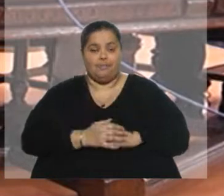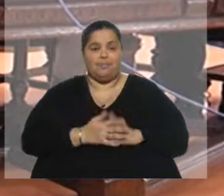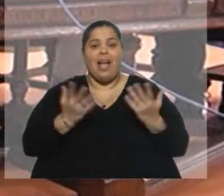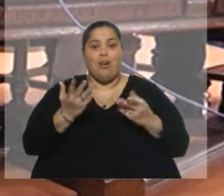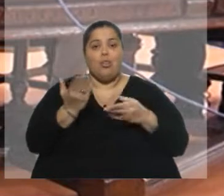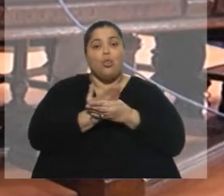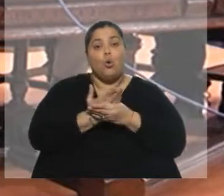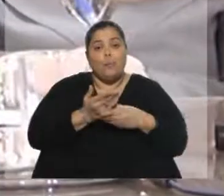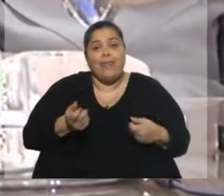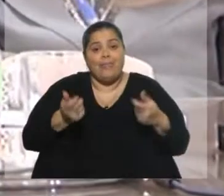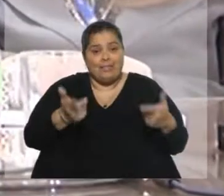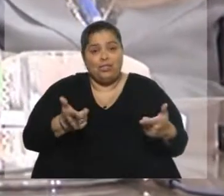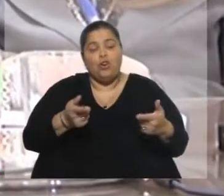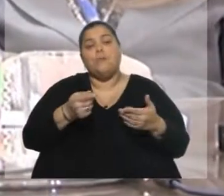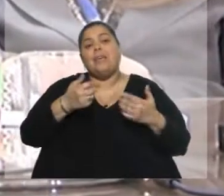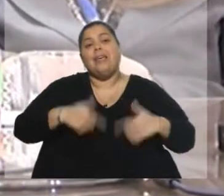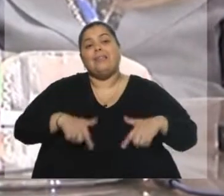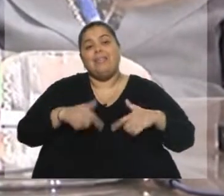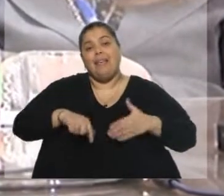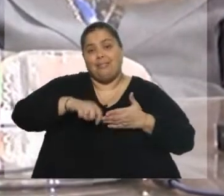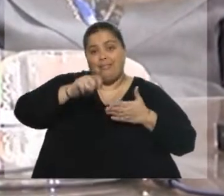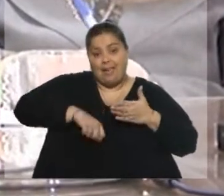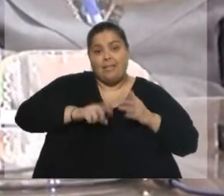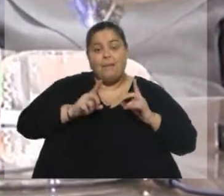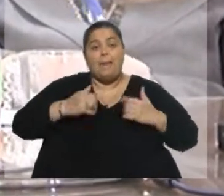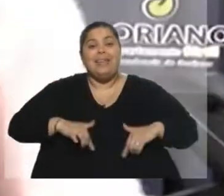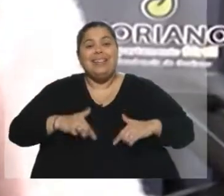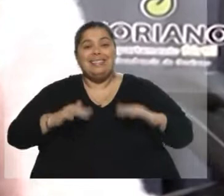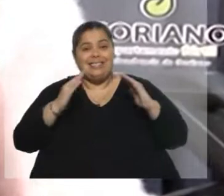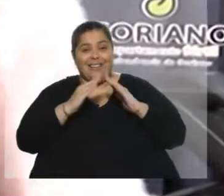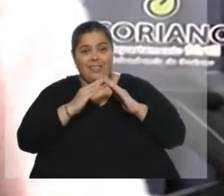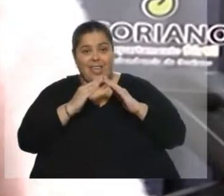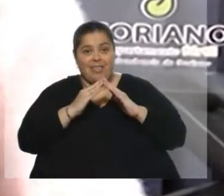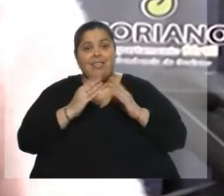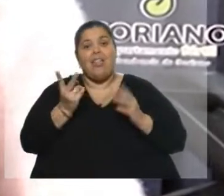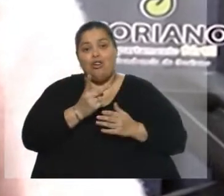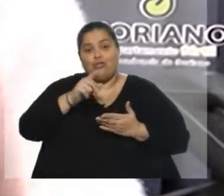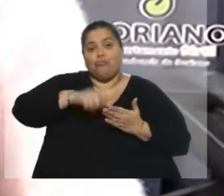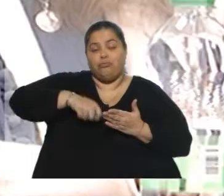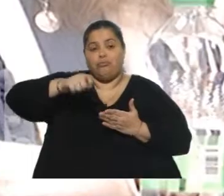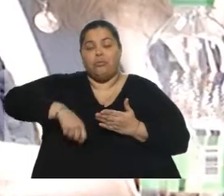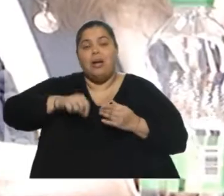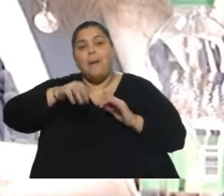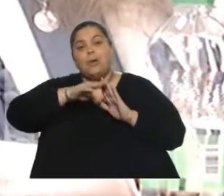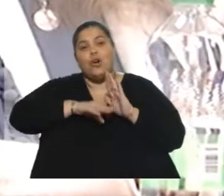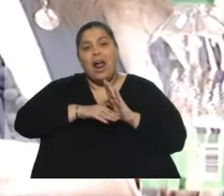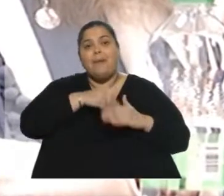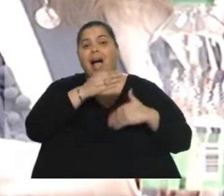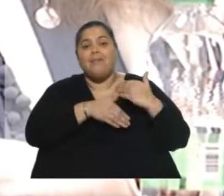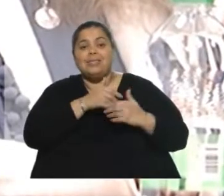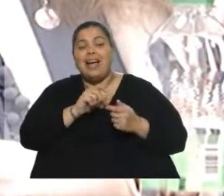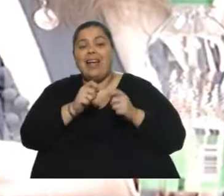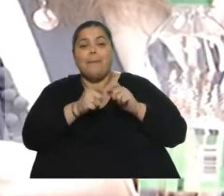documentación fue suscrita por el intendente Guillermo Besossi y la ministra Irene Moreira en el marco del programa Avanzar, Cambiando